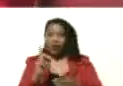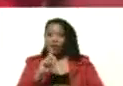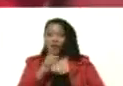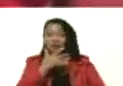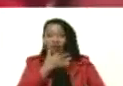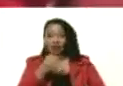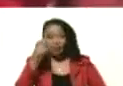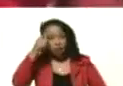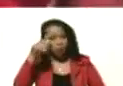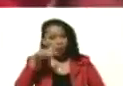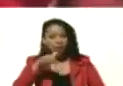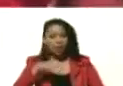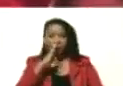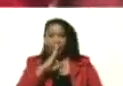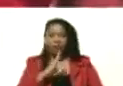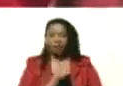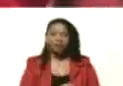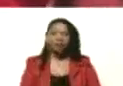Barinas.